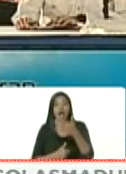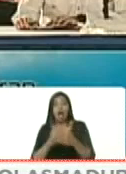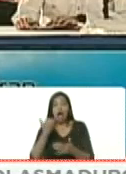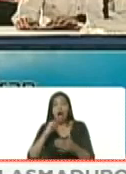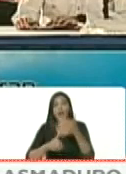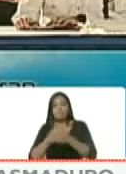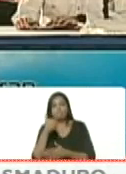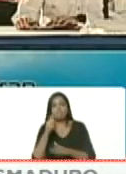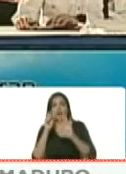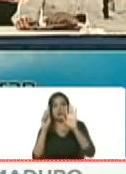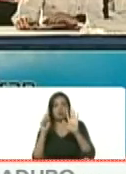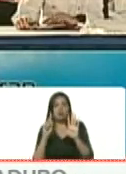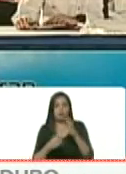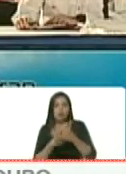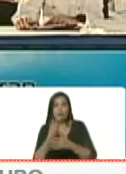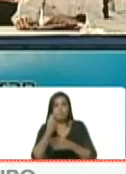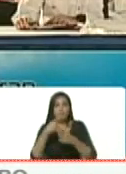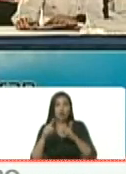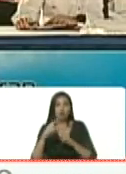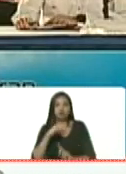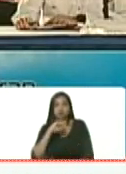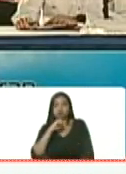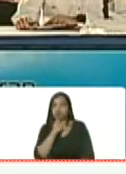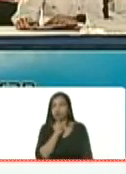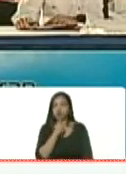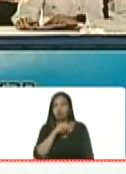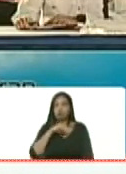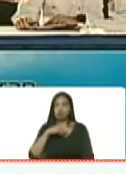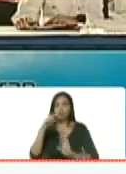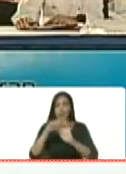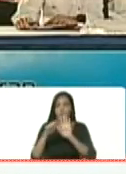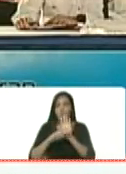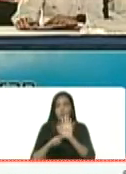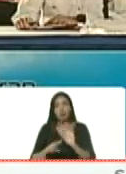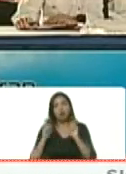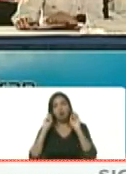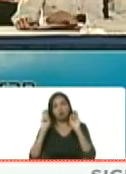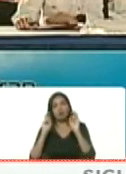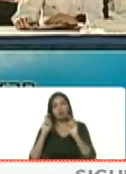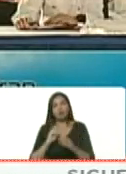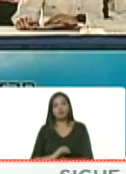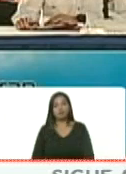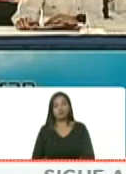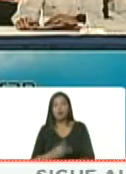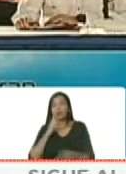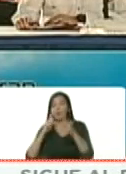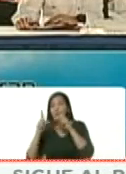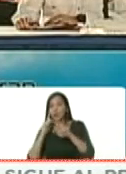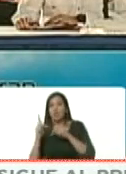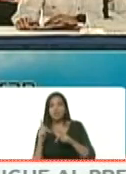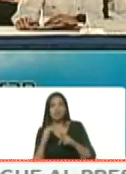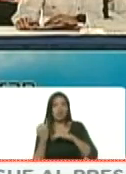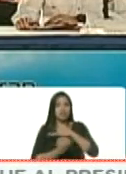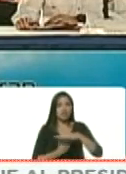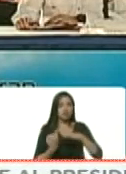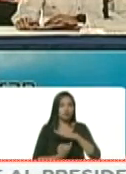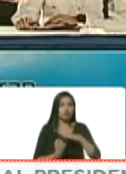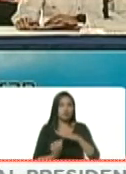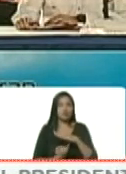revelar secretos. Pero estamos agendando los temas políticos,